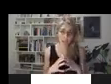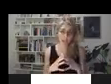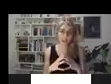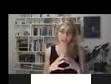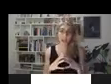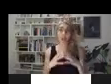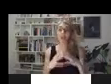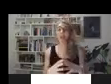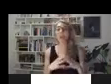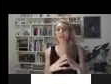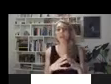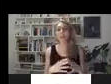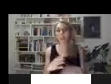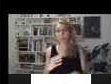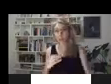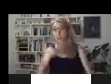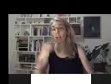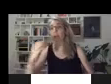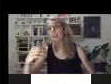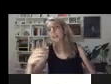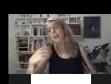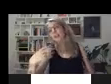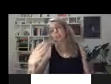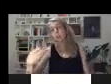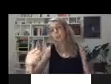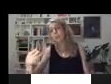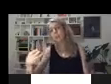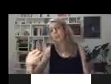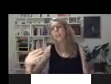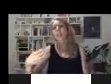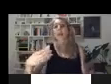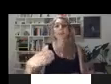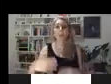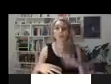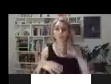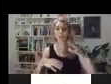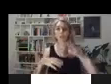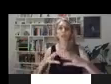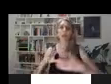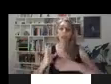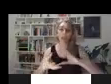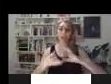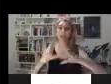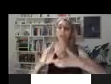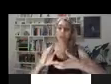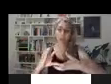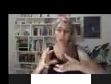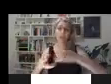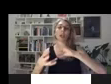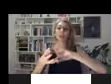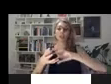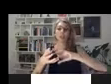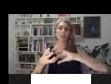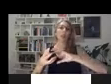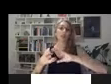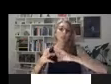ejemplo, y consecuentemente, una vez de esa activación, se van produciendo estos mecanismos